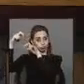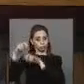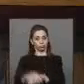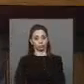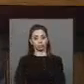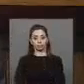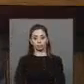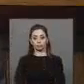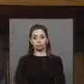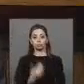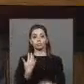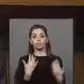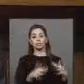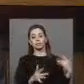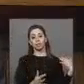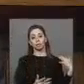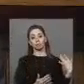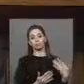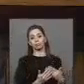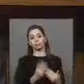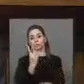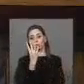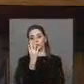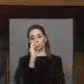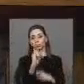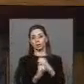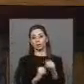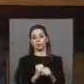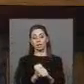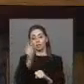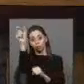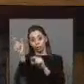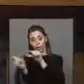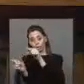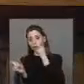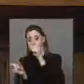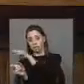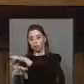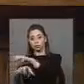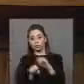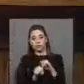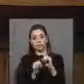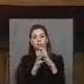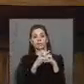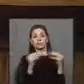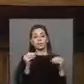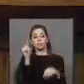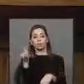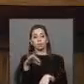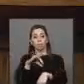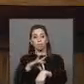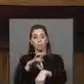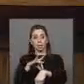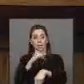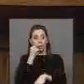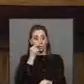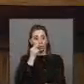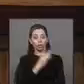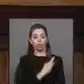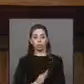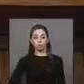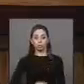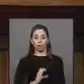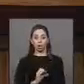Han transcurrido de a 40 años desde el secuestro y desaparición forzada del médico y diputado Carlos